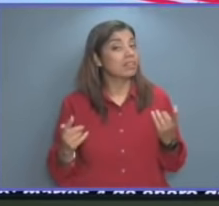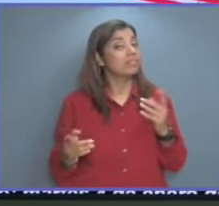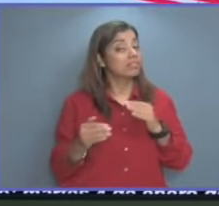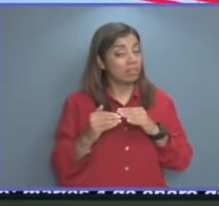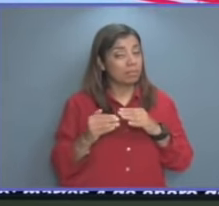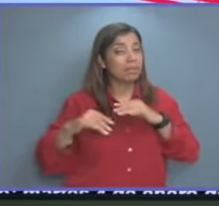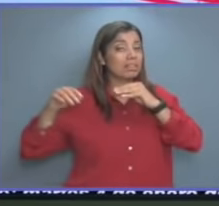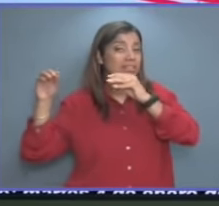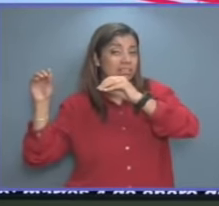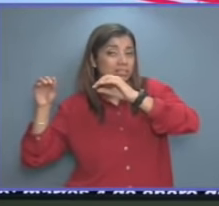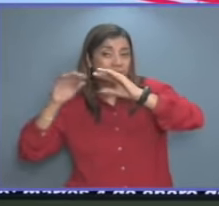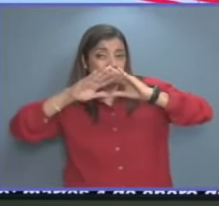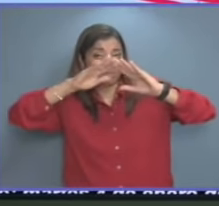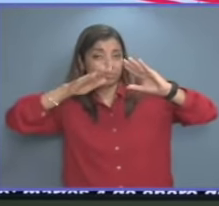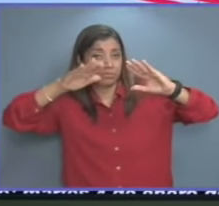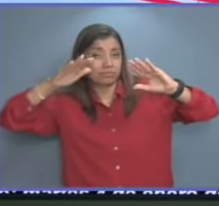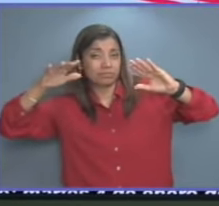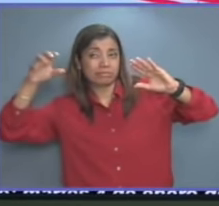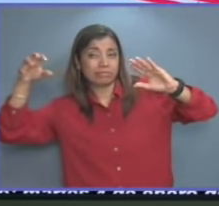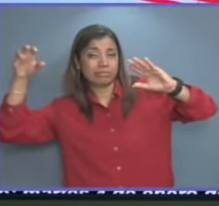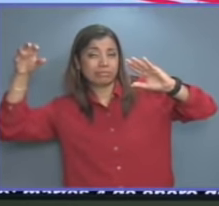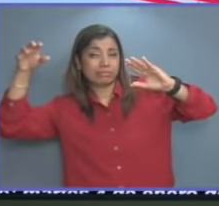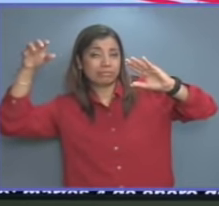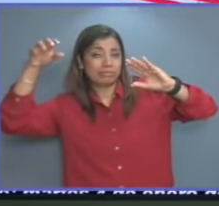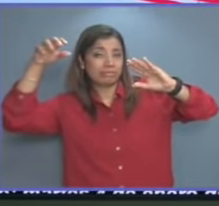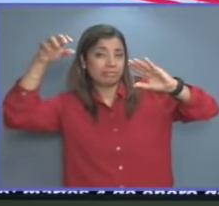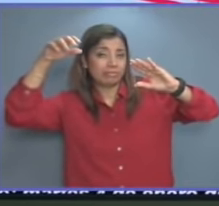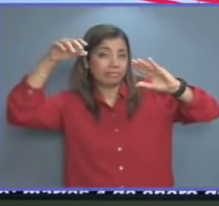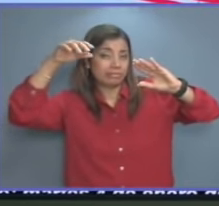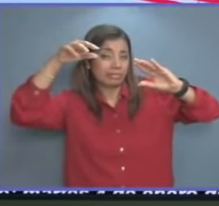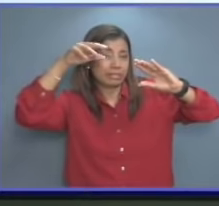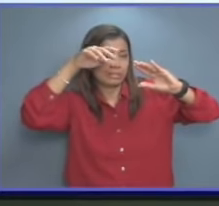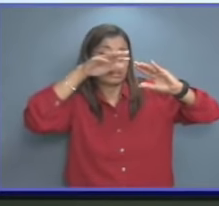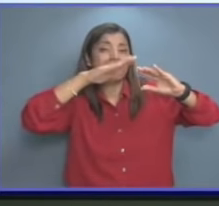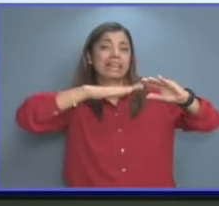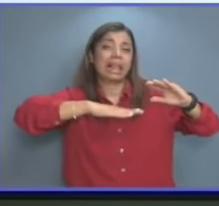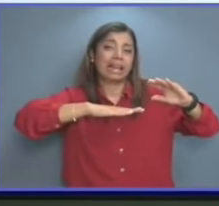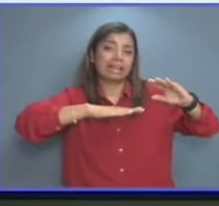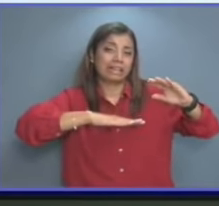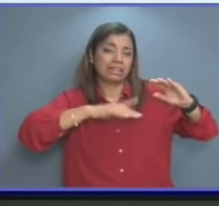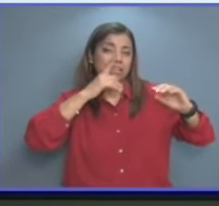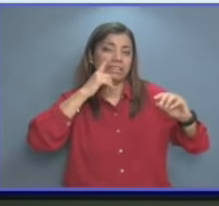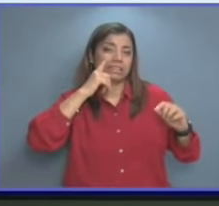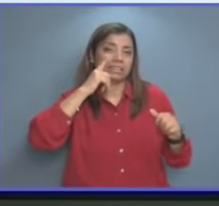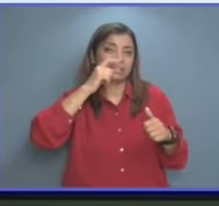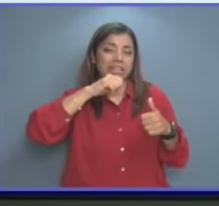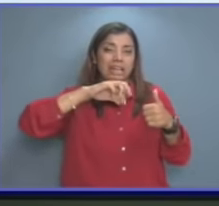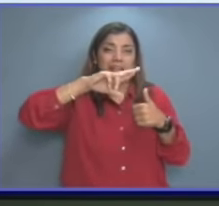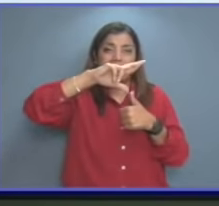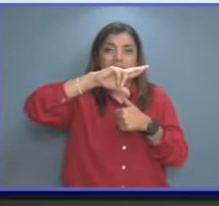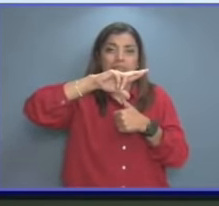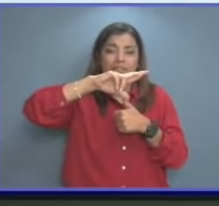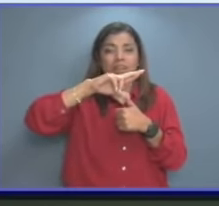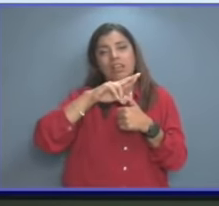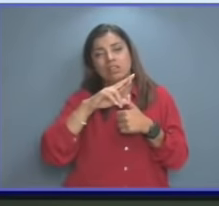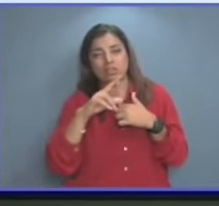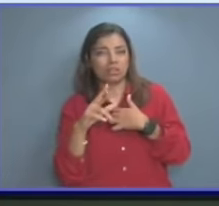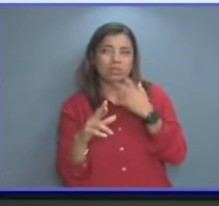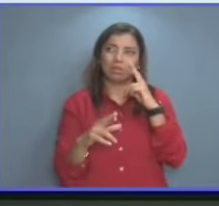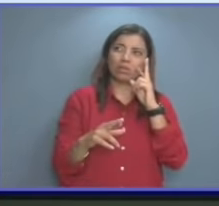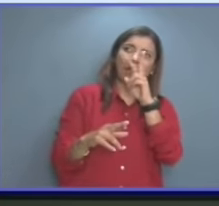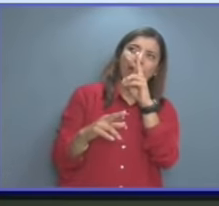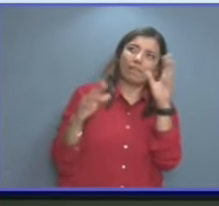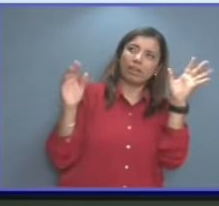ubicados en los planos caribeños estaría aportando humedad sobre el país en horas de la tarde estaba general que tengamos nubosidad en la franja norte del